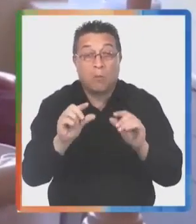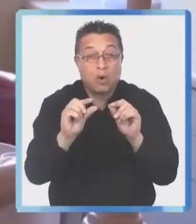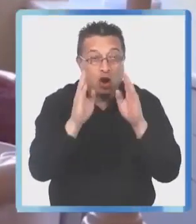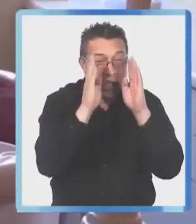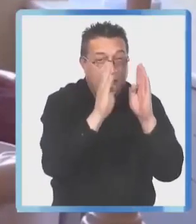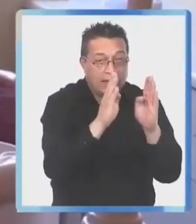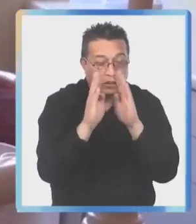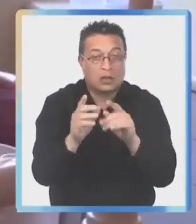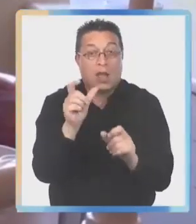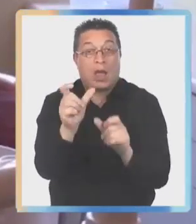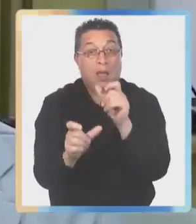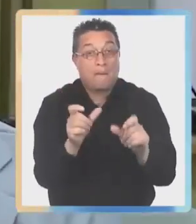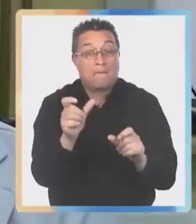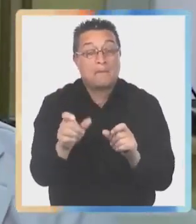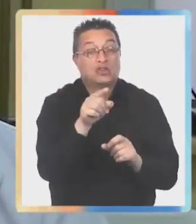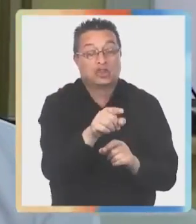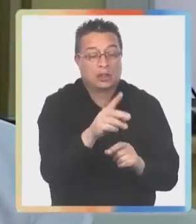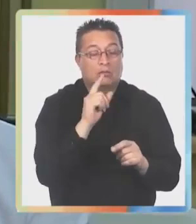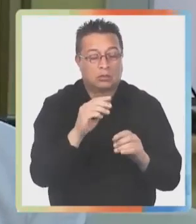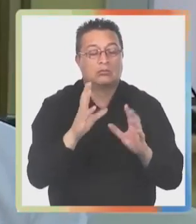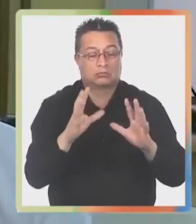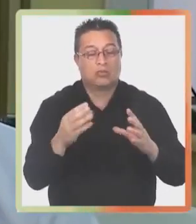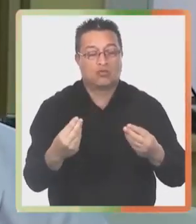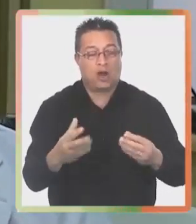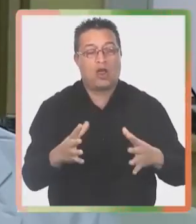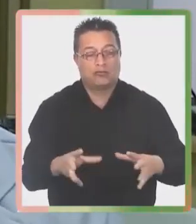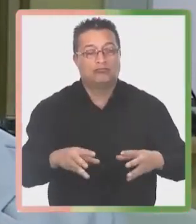el momento pocas atenciones y las personas son bien